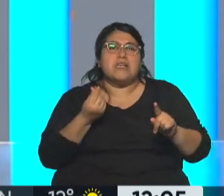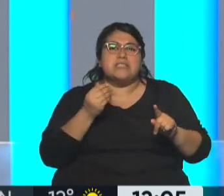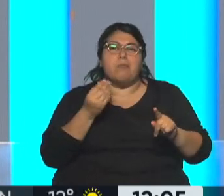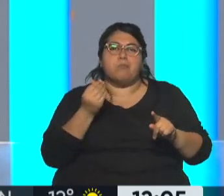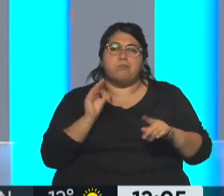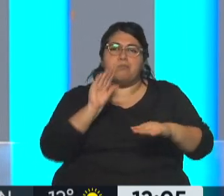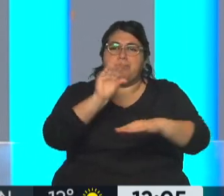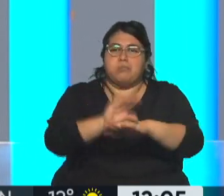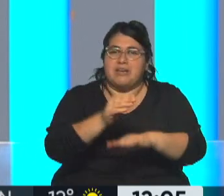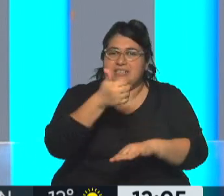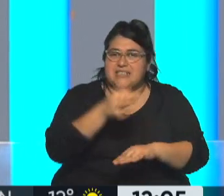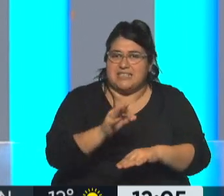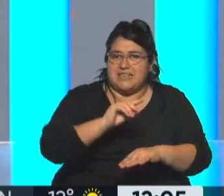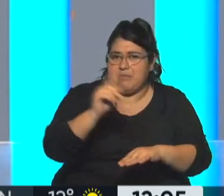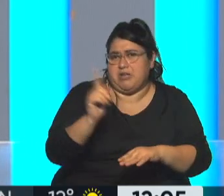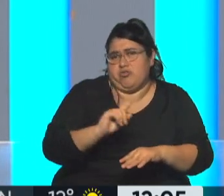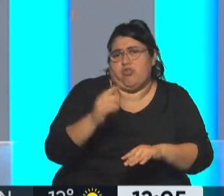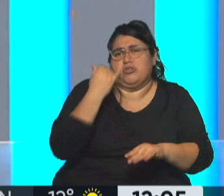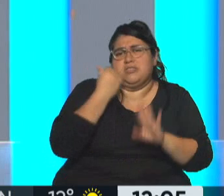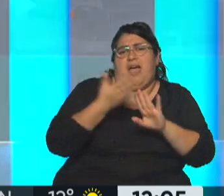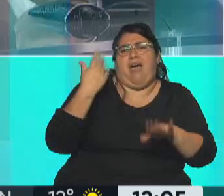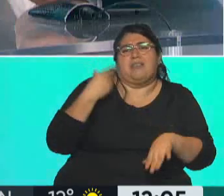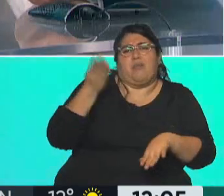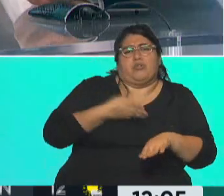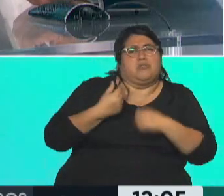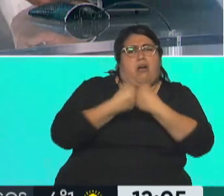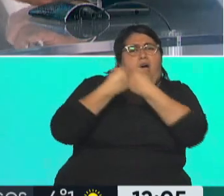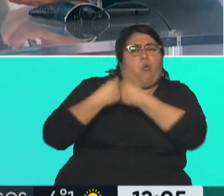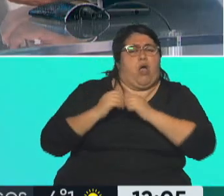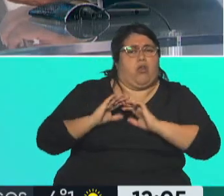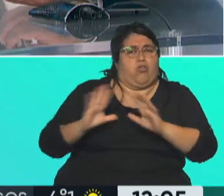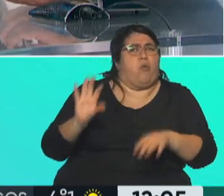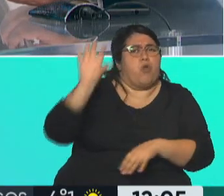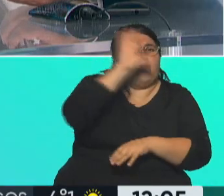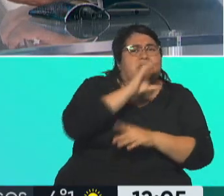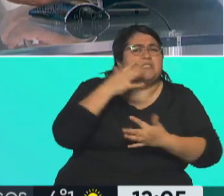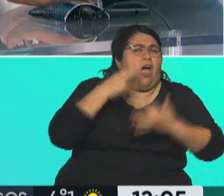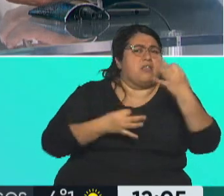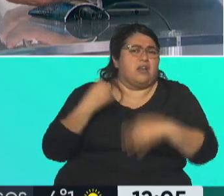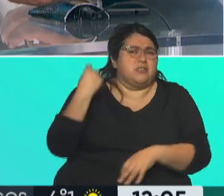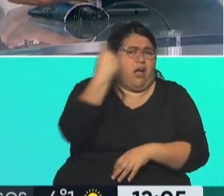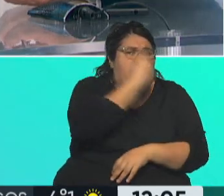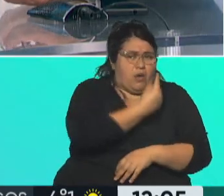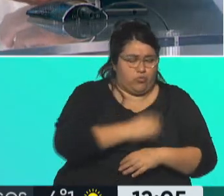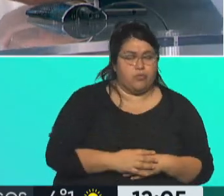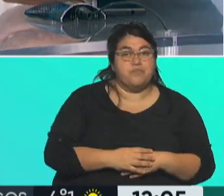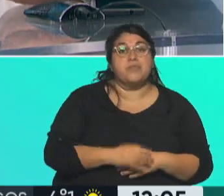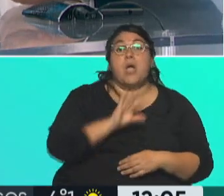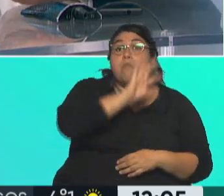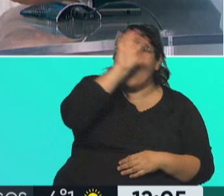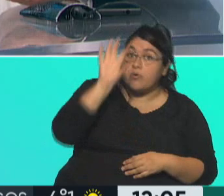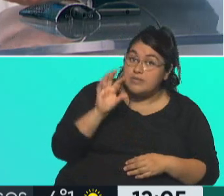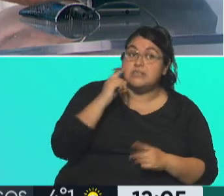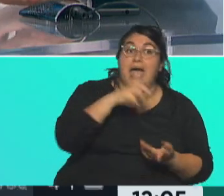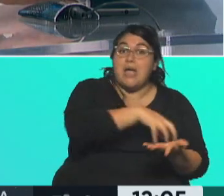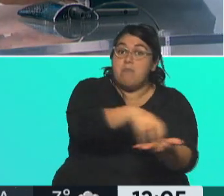la suma fija sobre lo que ya está acordado eso lo analizará cada provincia en particular recordemos que provincias A diferencia de lo que son